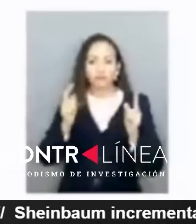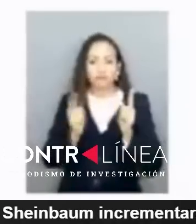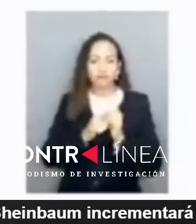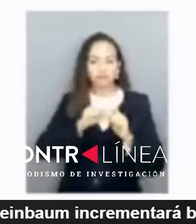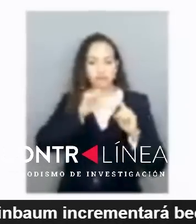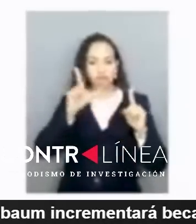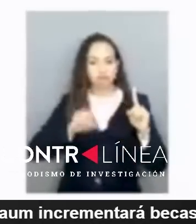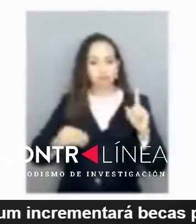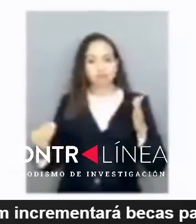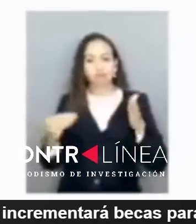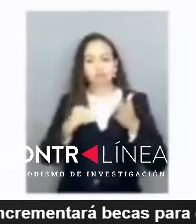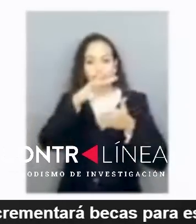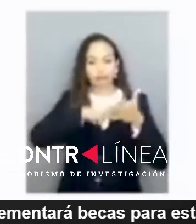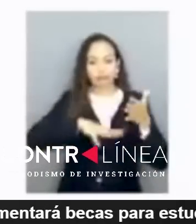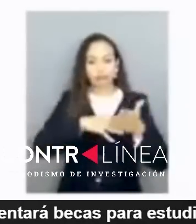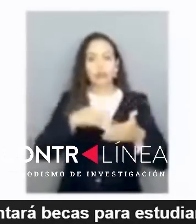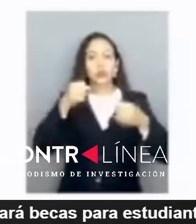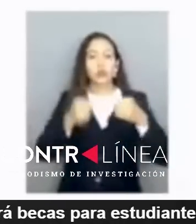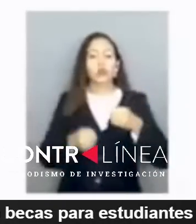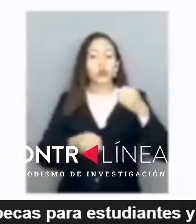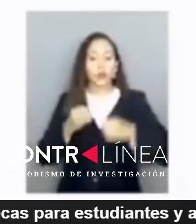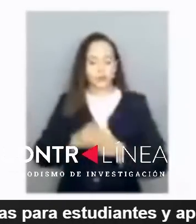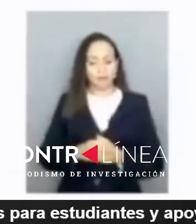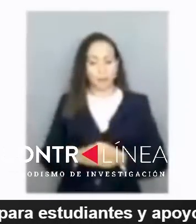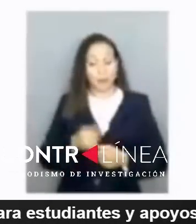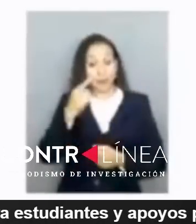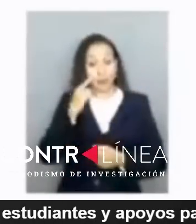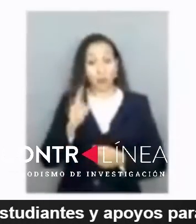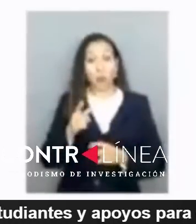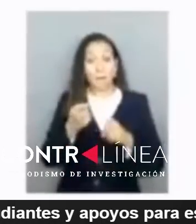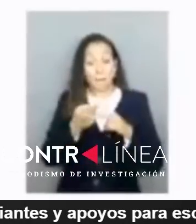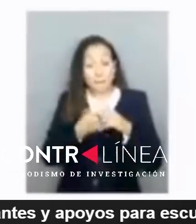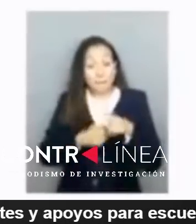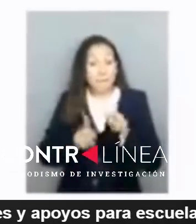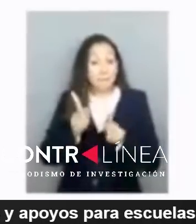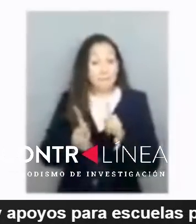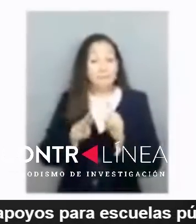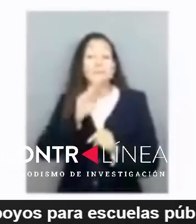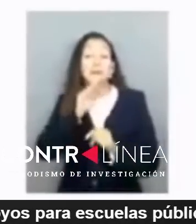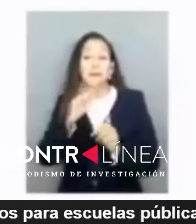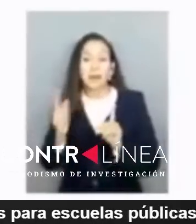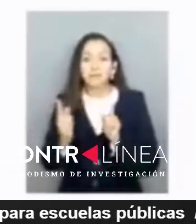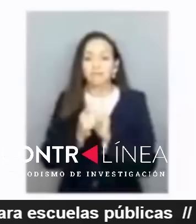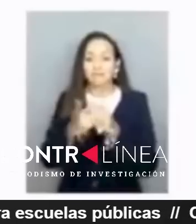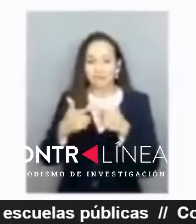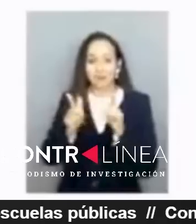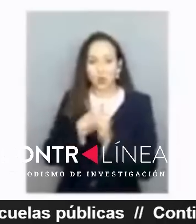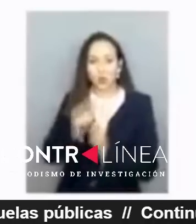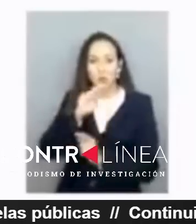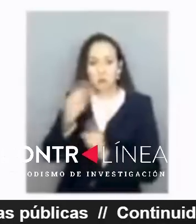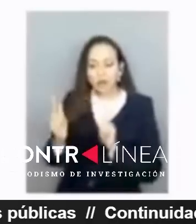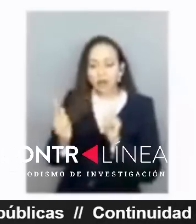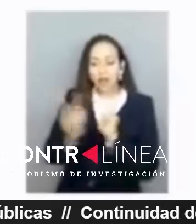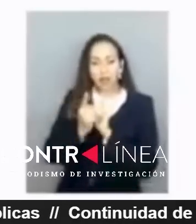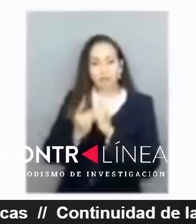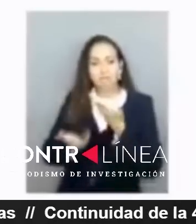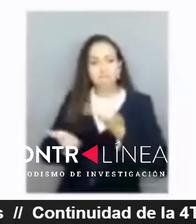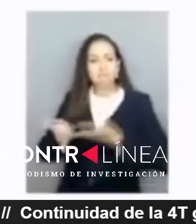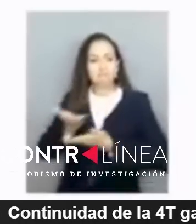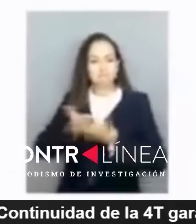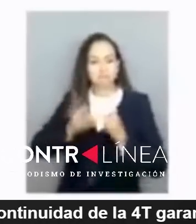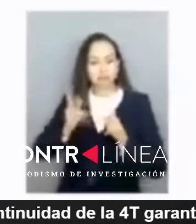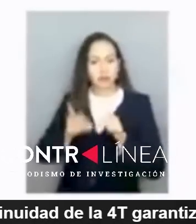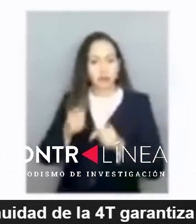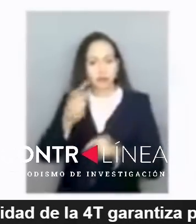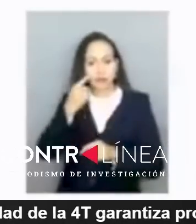primero fue al iniciar la conversación. Al presentarnos, el equipo dijo